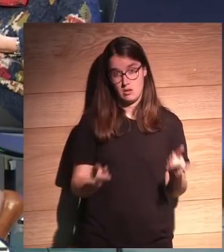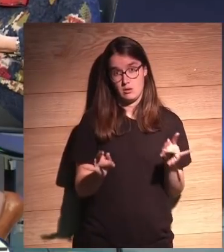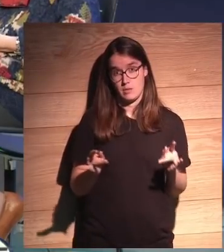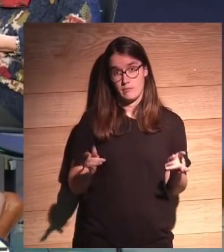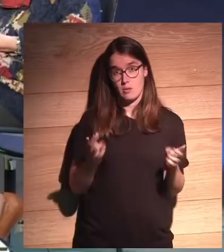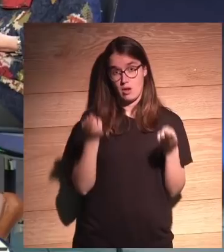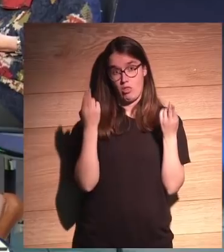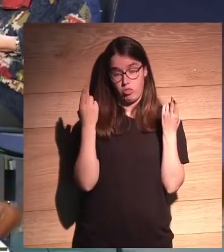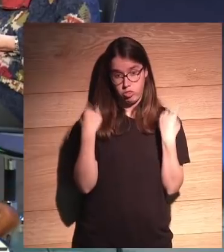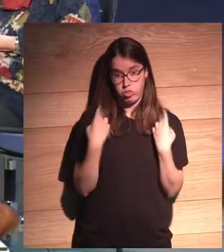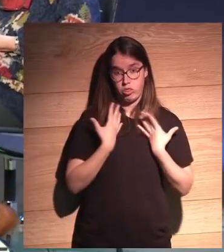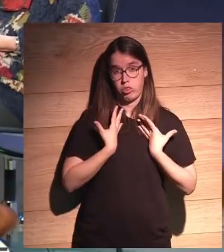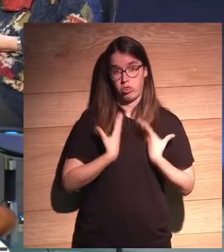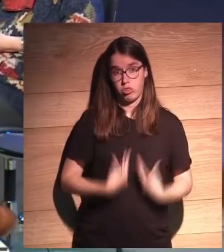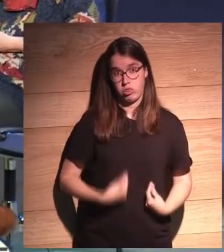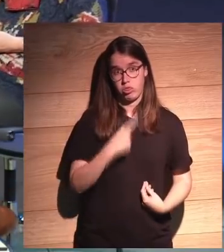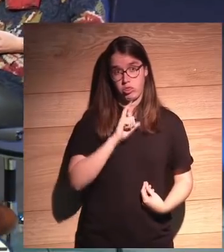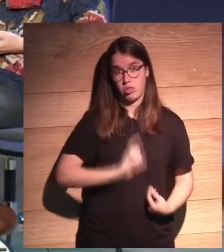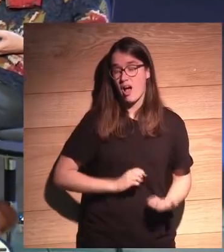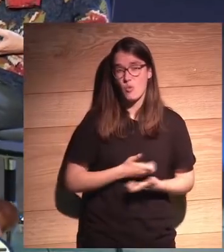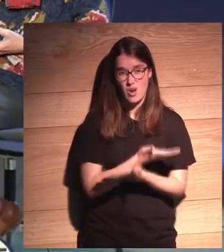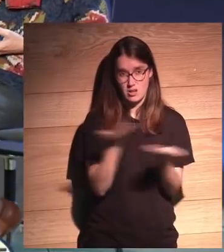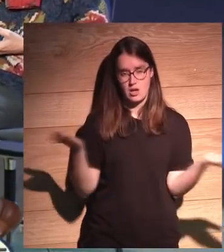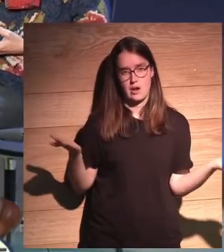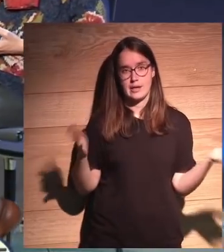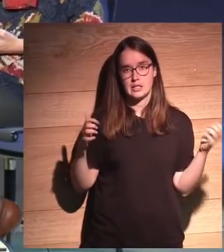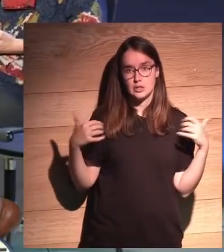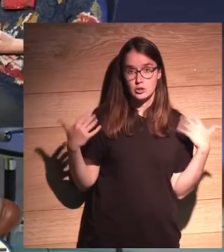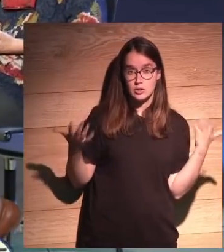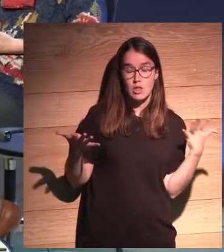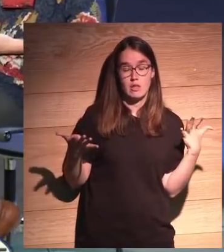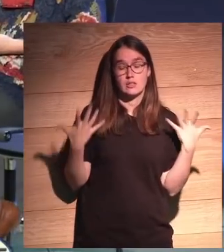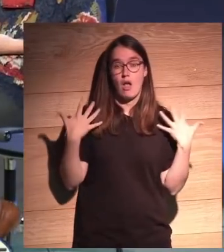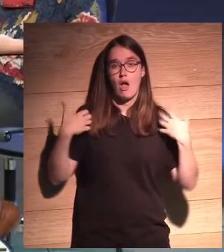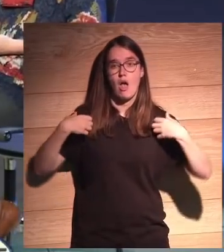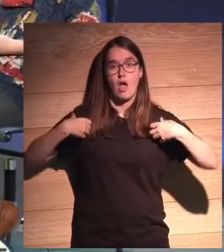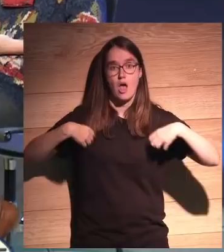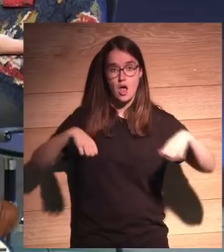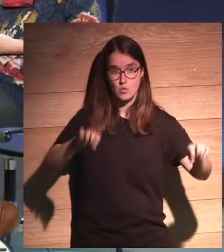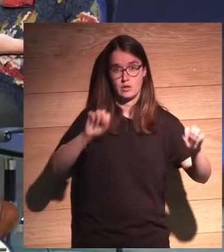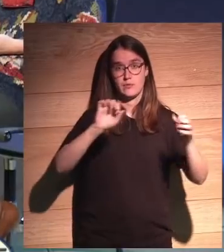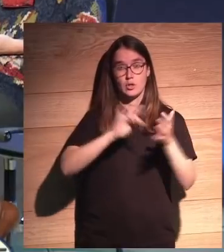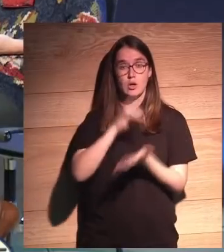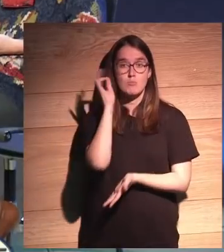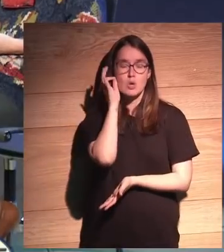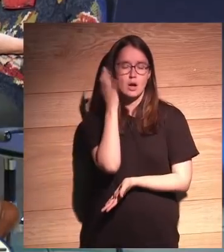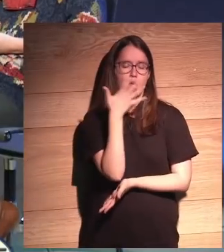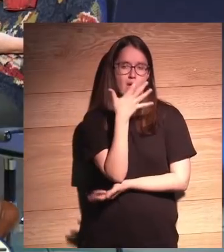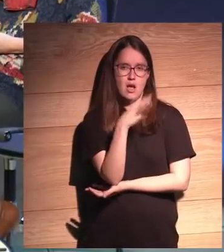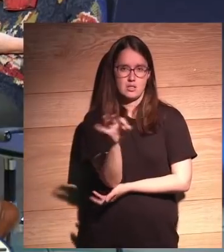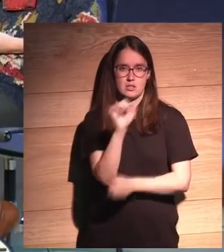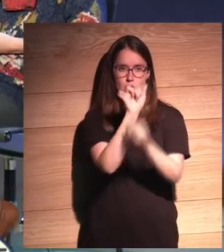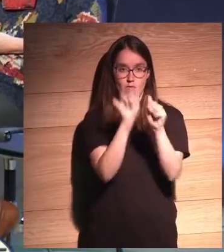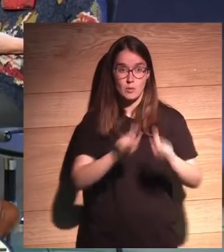milanar a cualquiera, ¿no? Entonces, aunque haya habido mujeres genios de